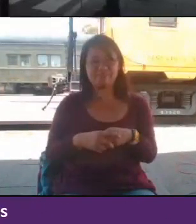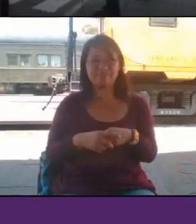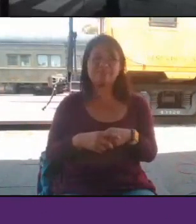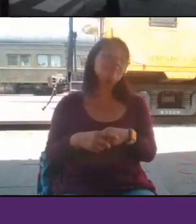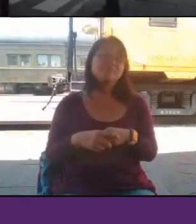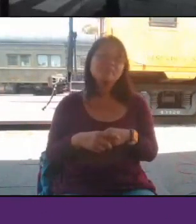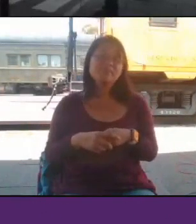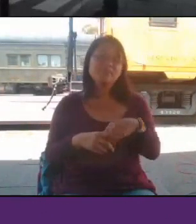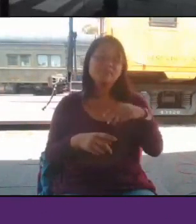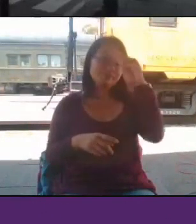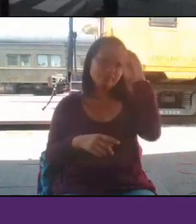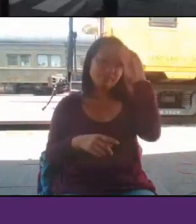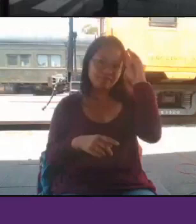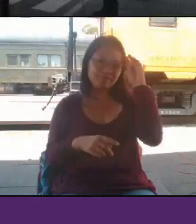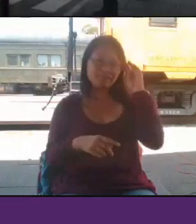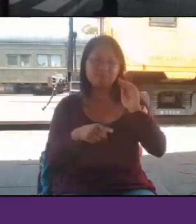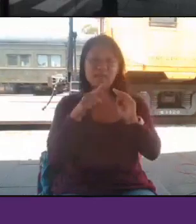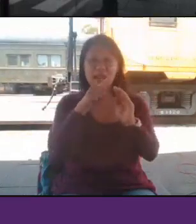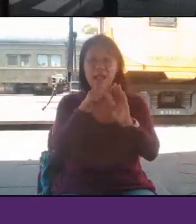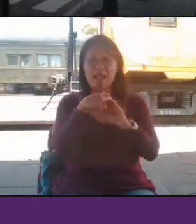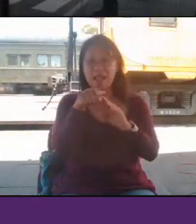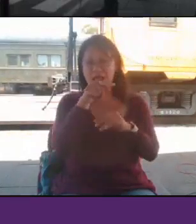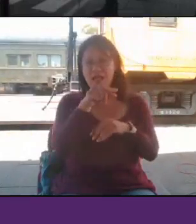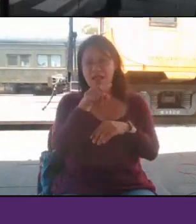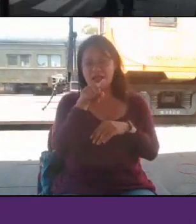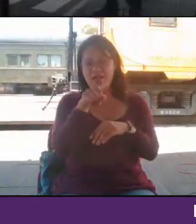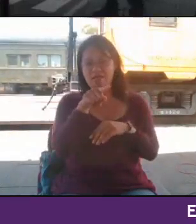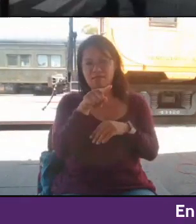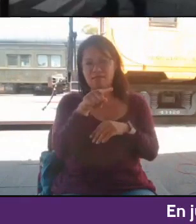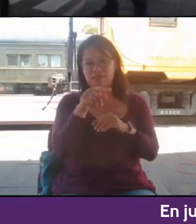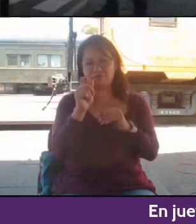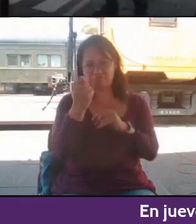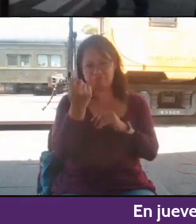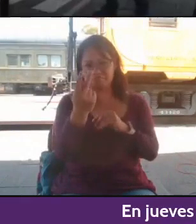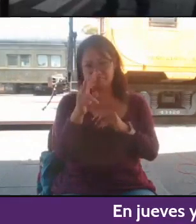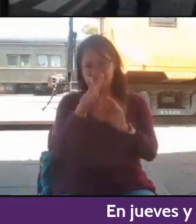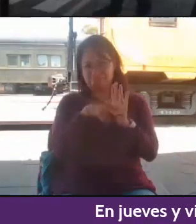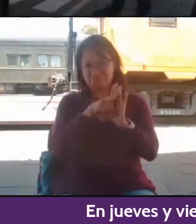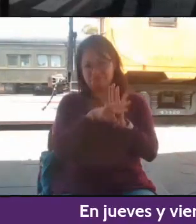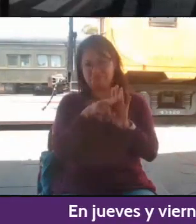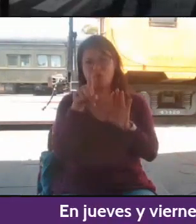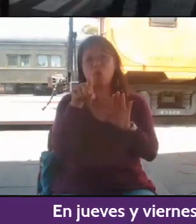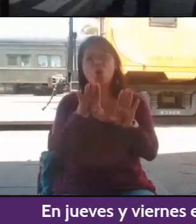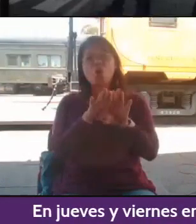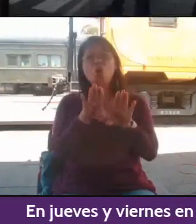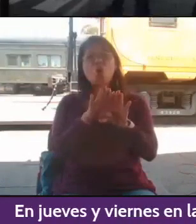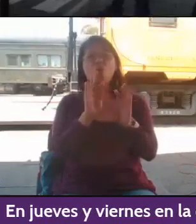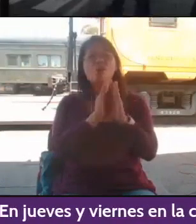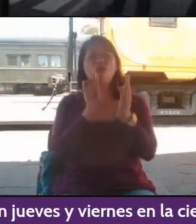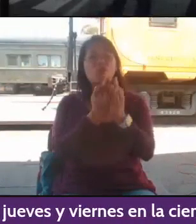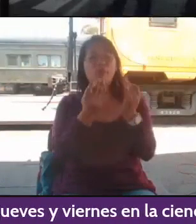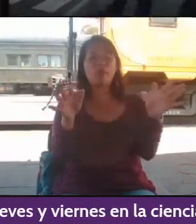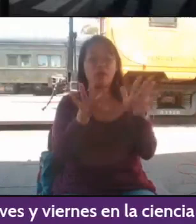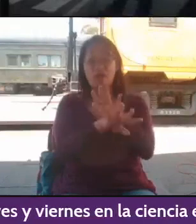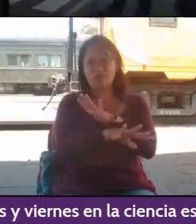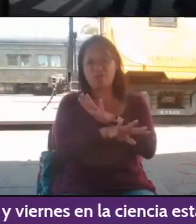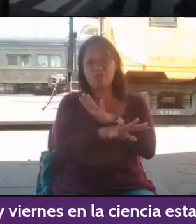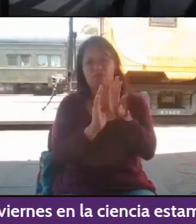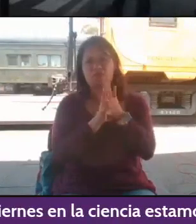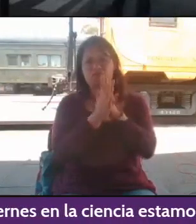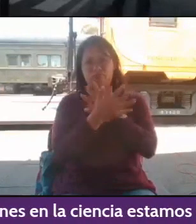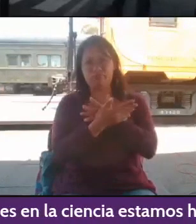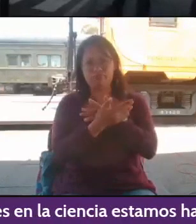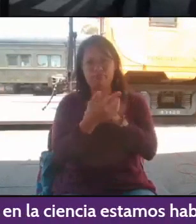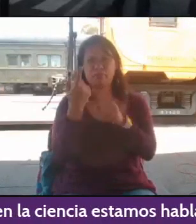Entonces, en este programa asiático lo que van a hacer es precisamente mostrar cómo puede cambiar de forma este búho. Primero le van a presentar un